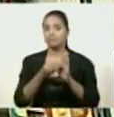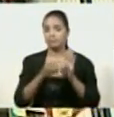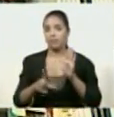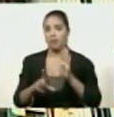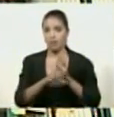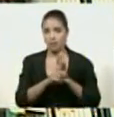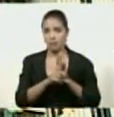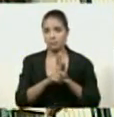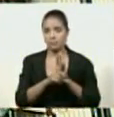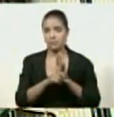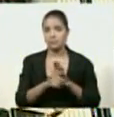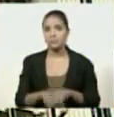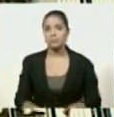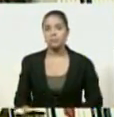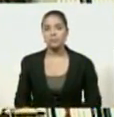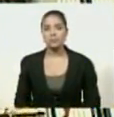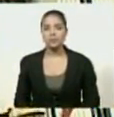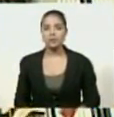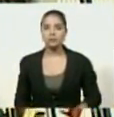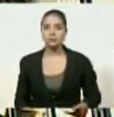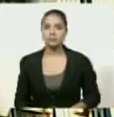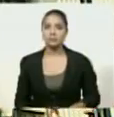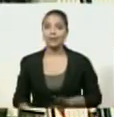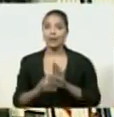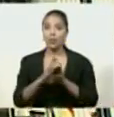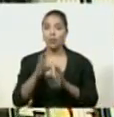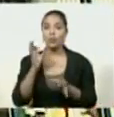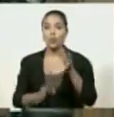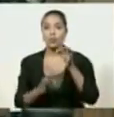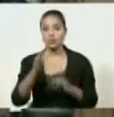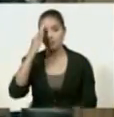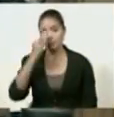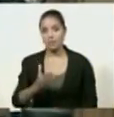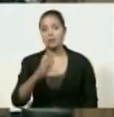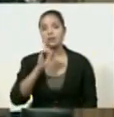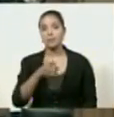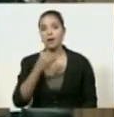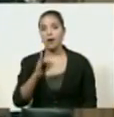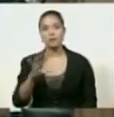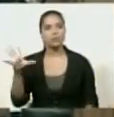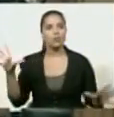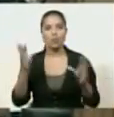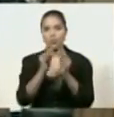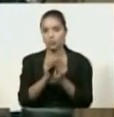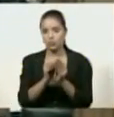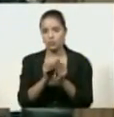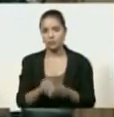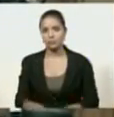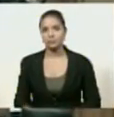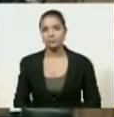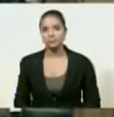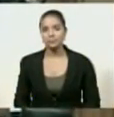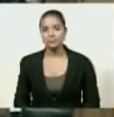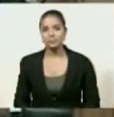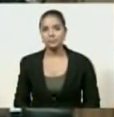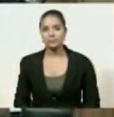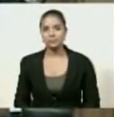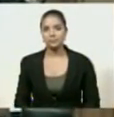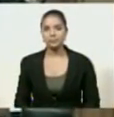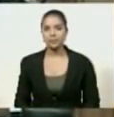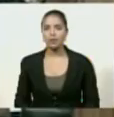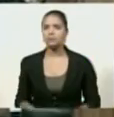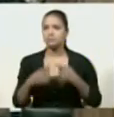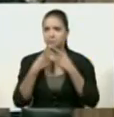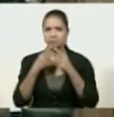contemplados en el vigente Código Orgánico de Justicia Militar. En conclusión, ante los actos